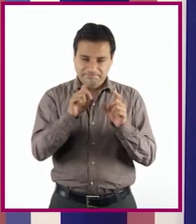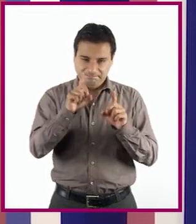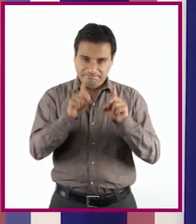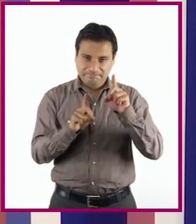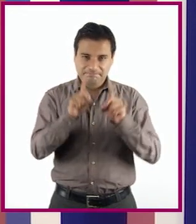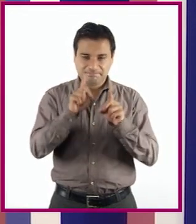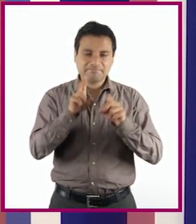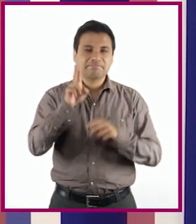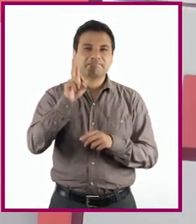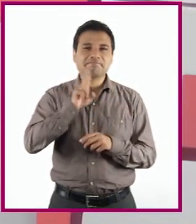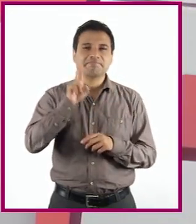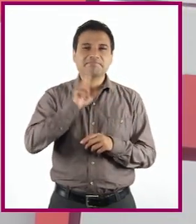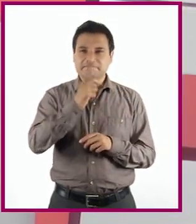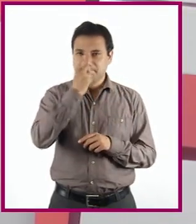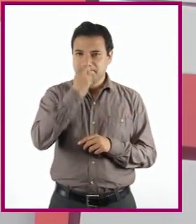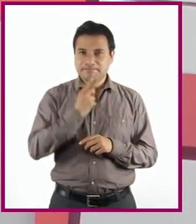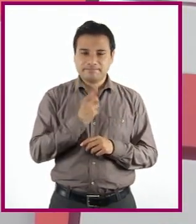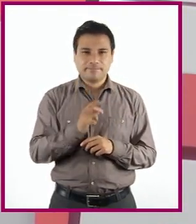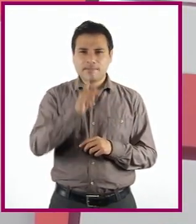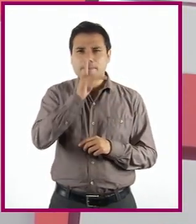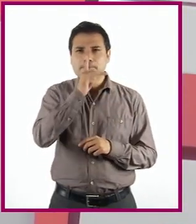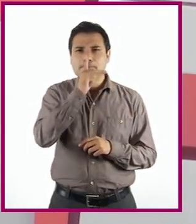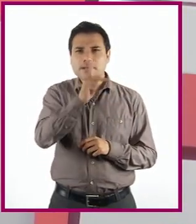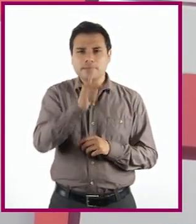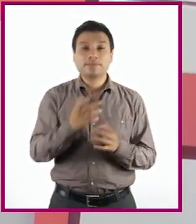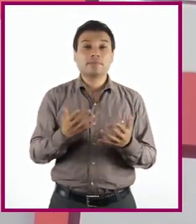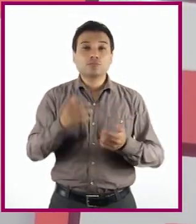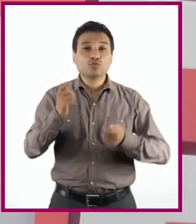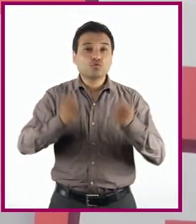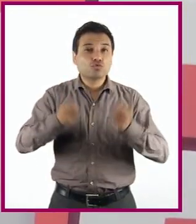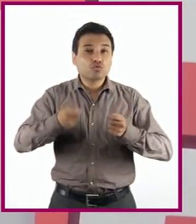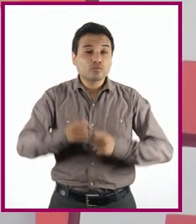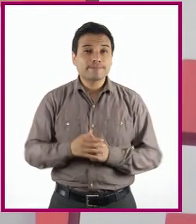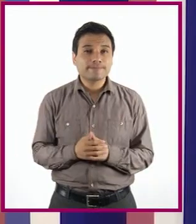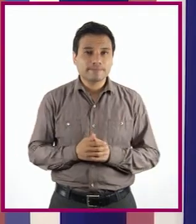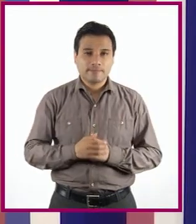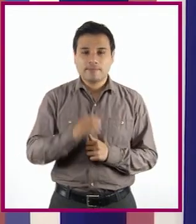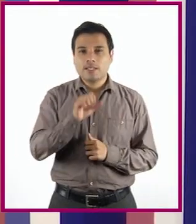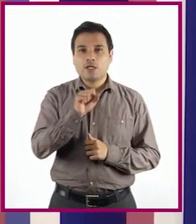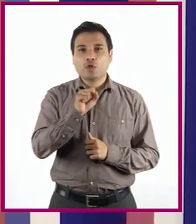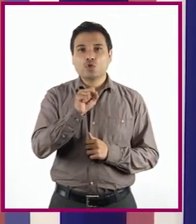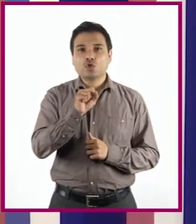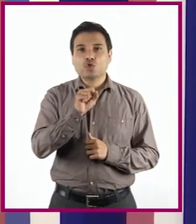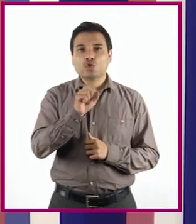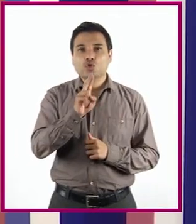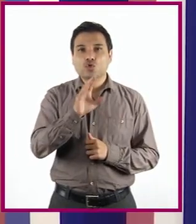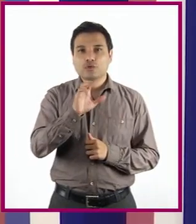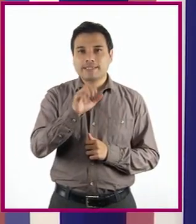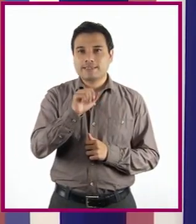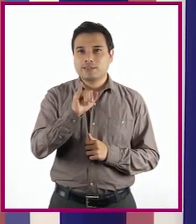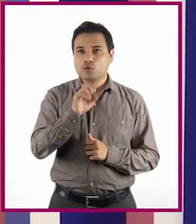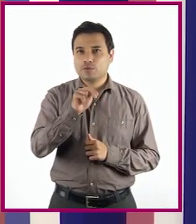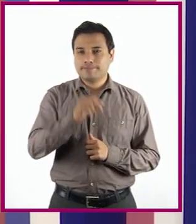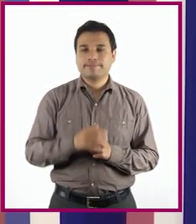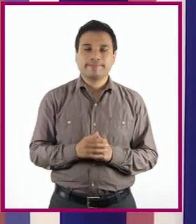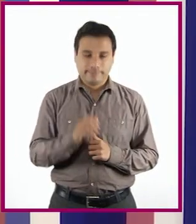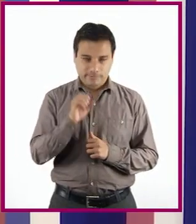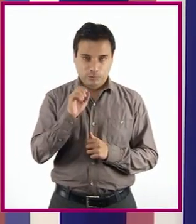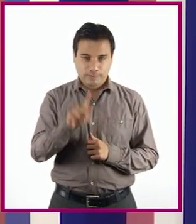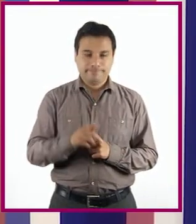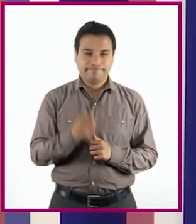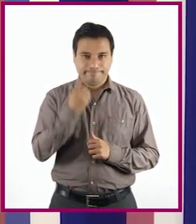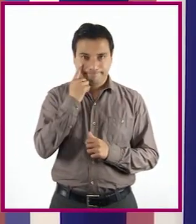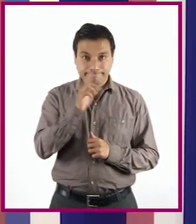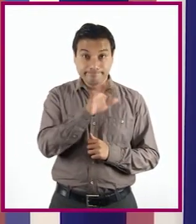o duda que tú tienes. La palabra es sucesión. Comencemos por definir sucesión